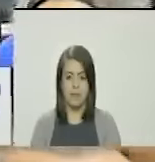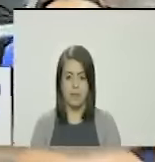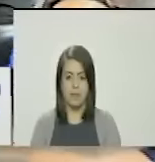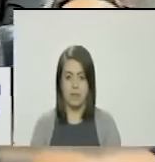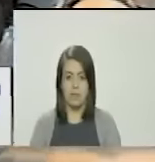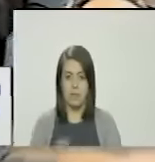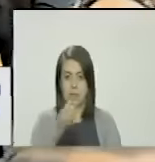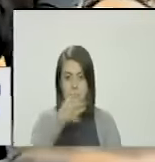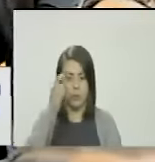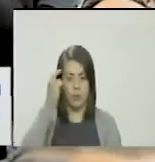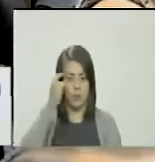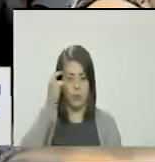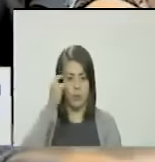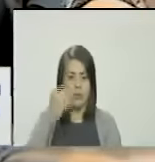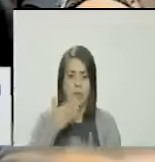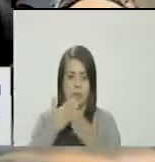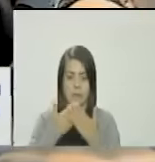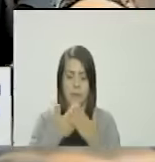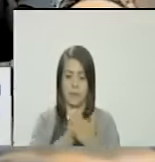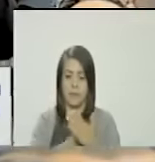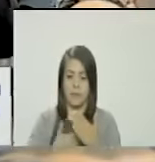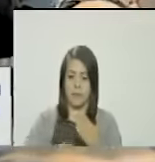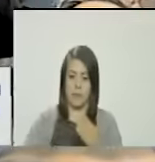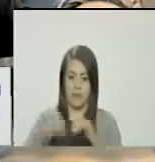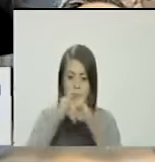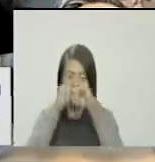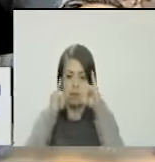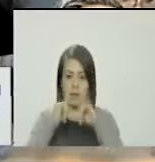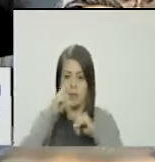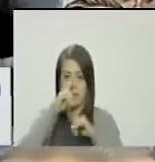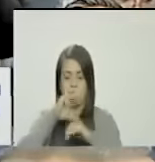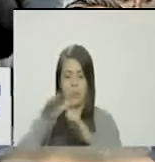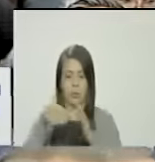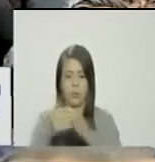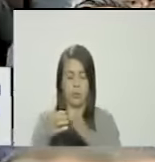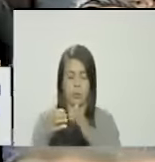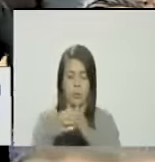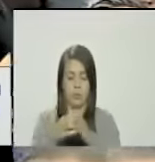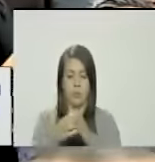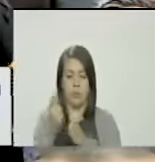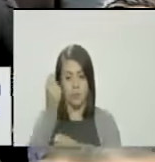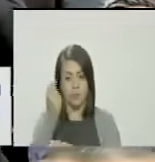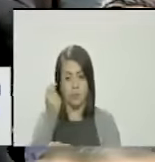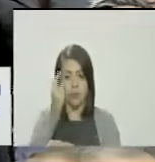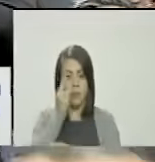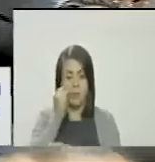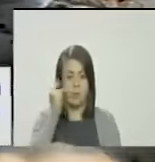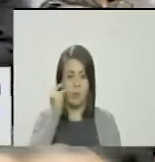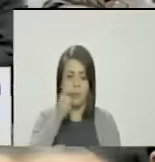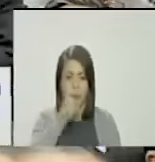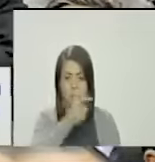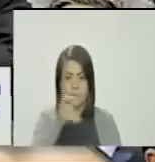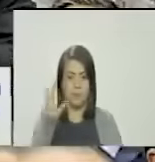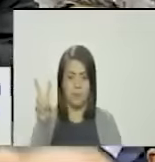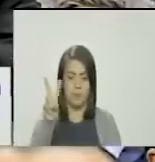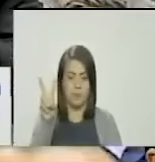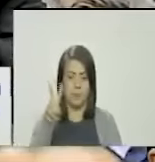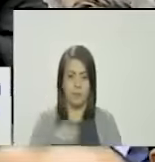Muy buenos días, gracias presidente, feliz año a todos los colegas parlamentarios y parlamentarias, pueblo de